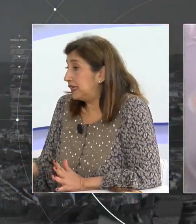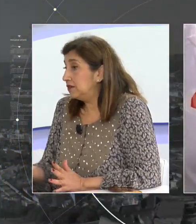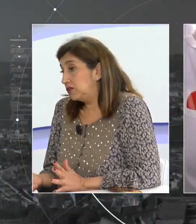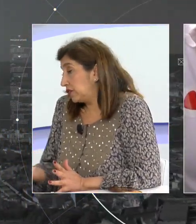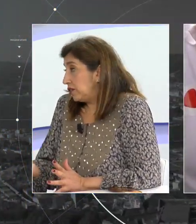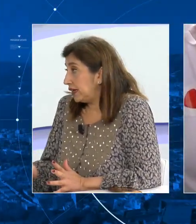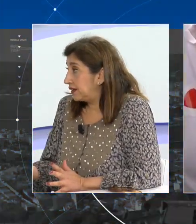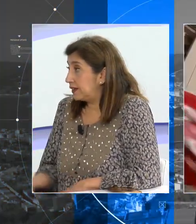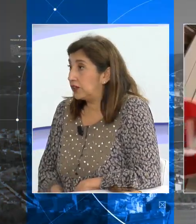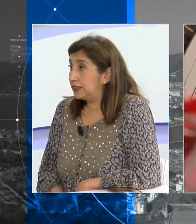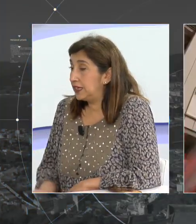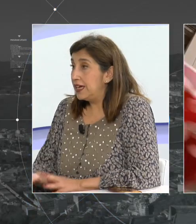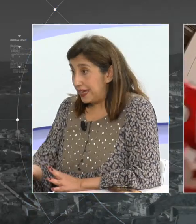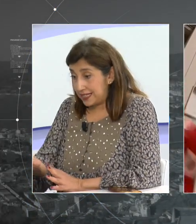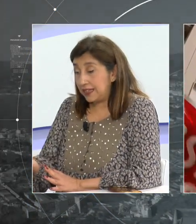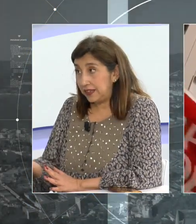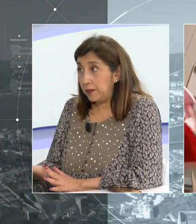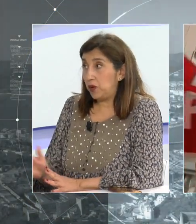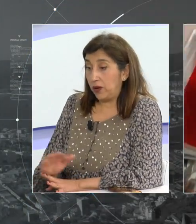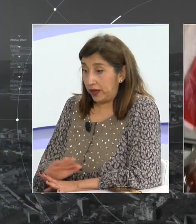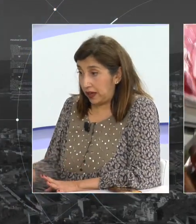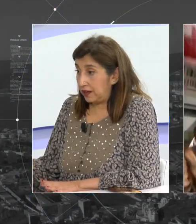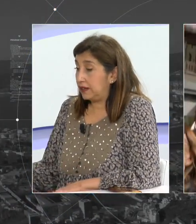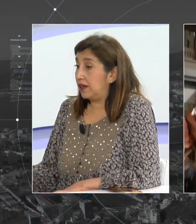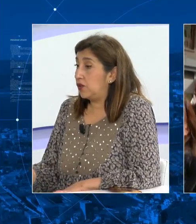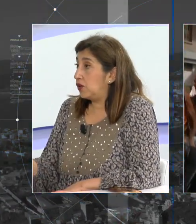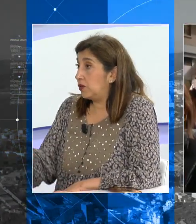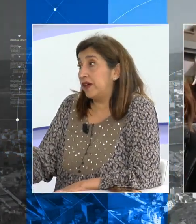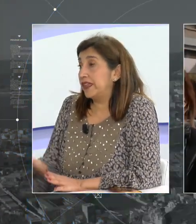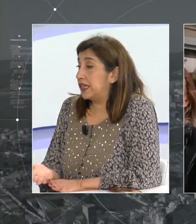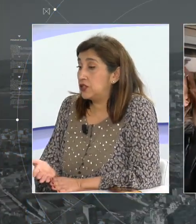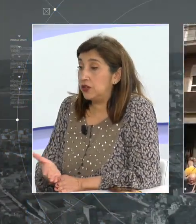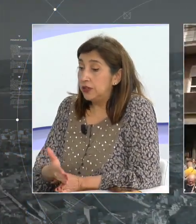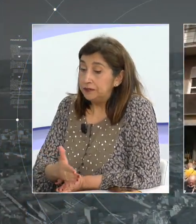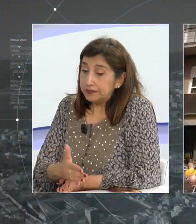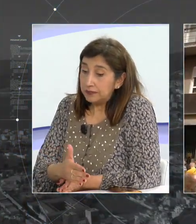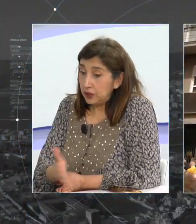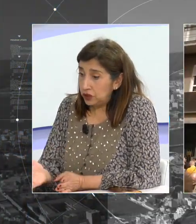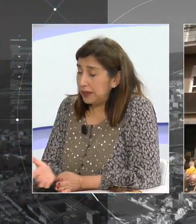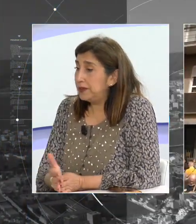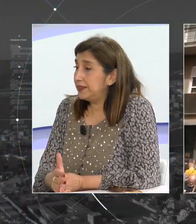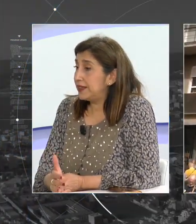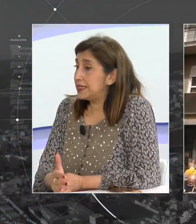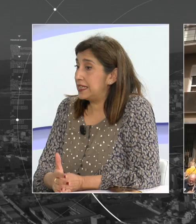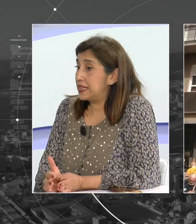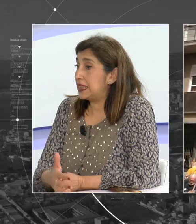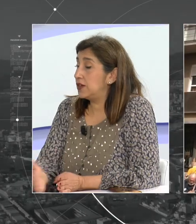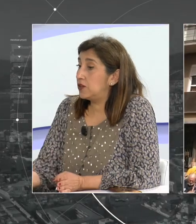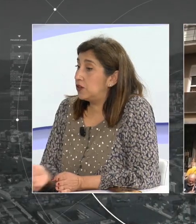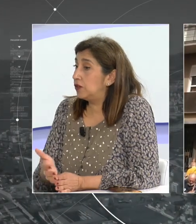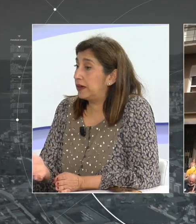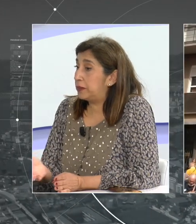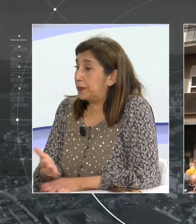complican yo creo que ha tenido que tener ese tiempo que aunque ha estado como habéis dicho totalmente en